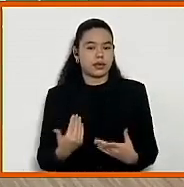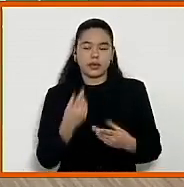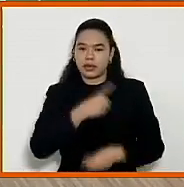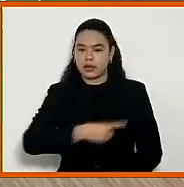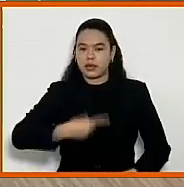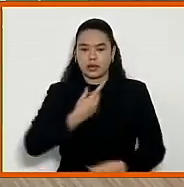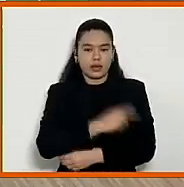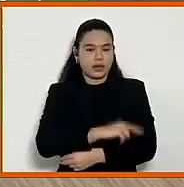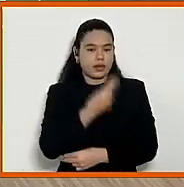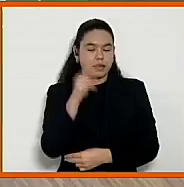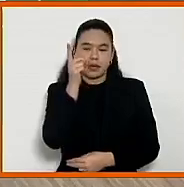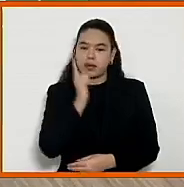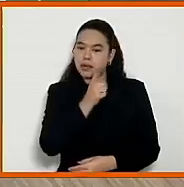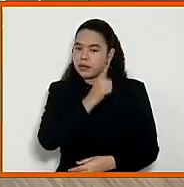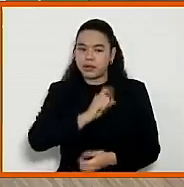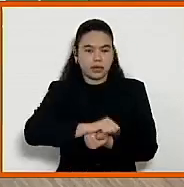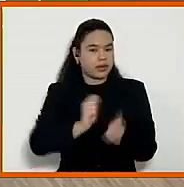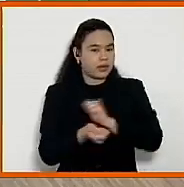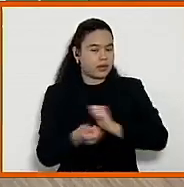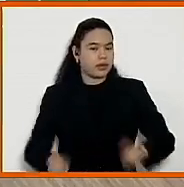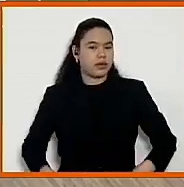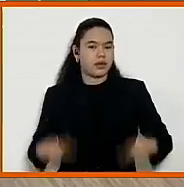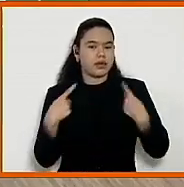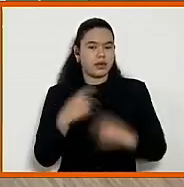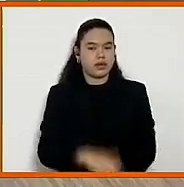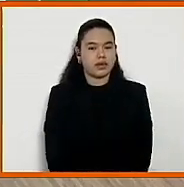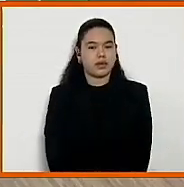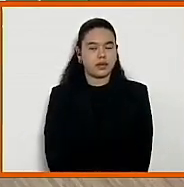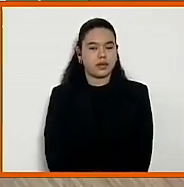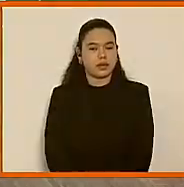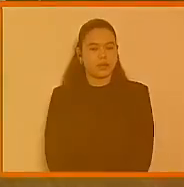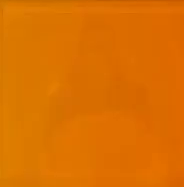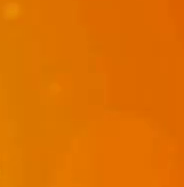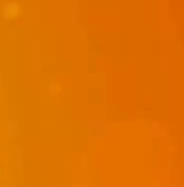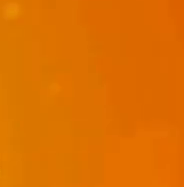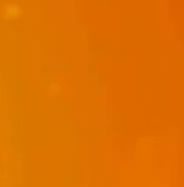disfrutar esta época? Loto te cambia la vida.